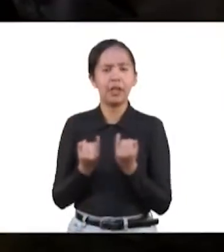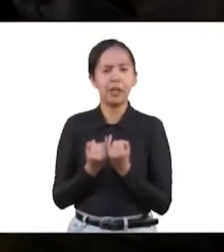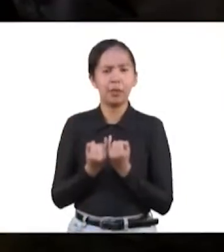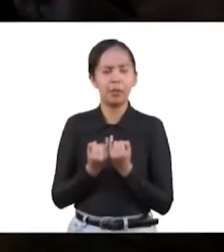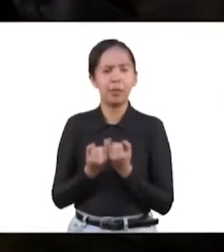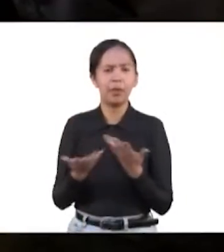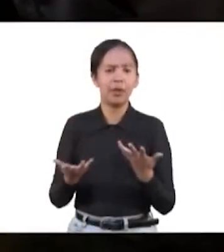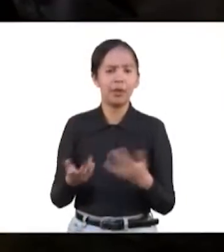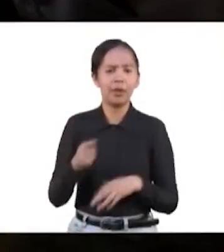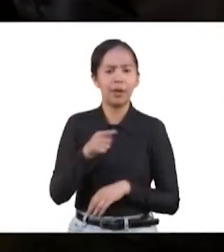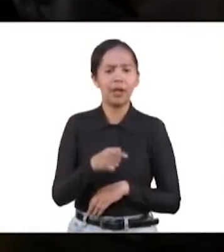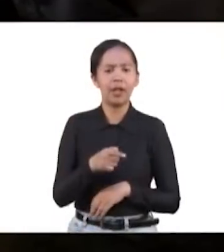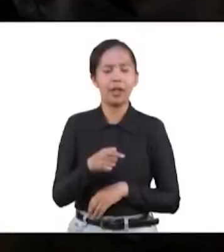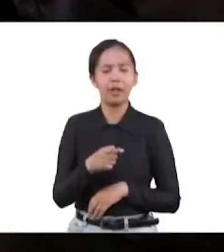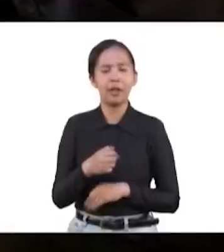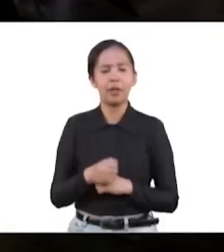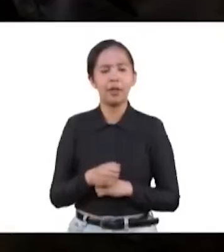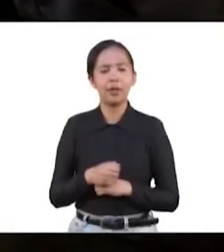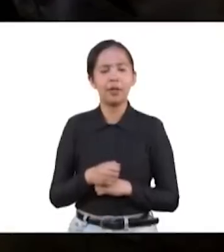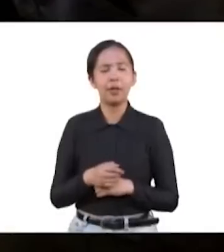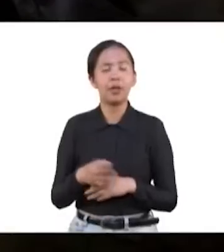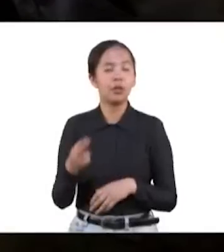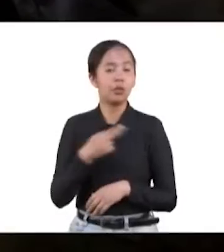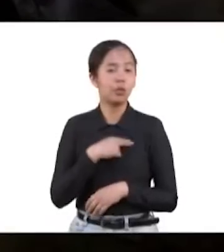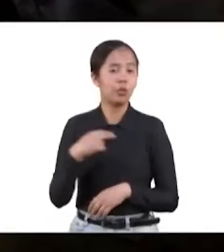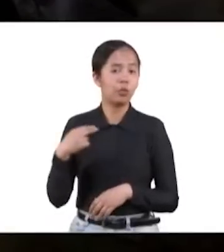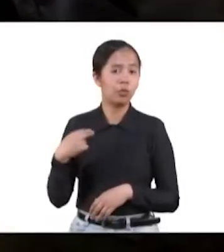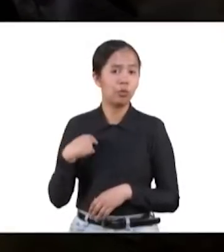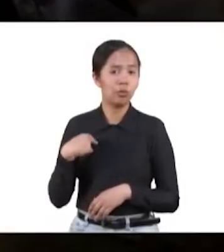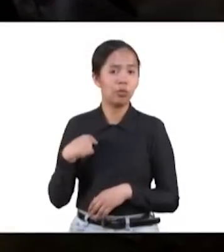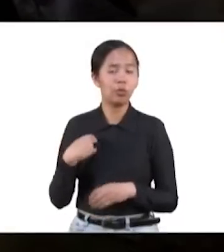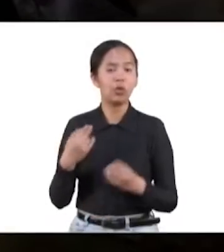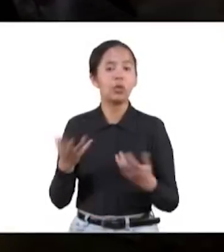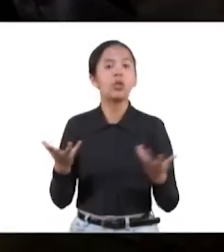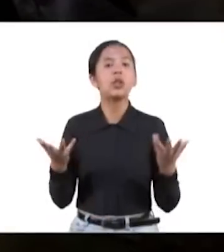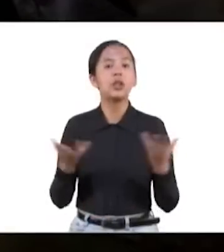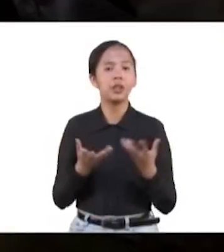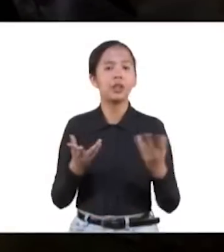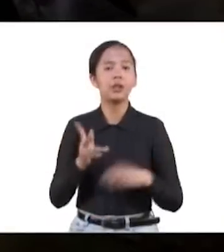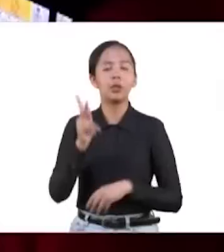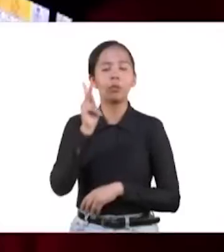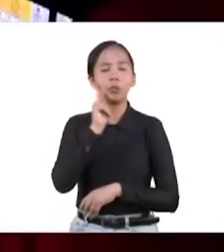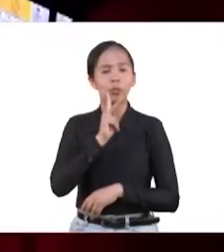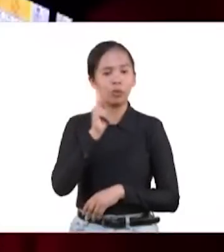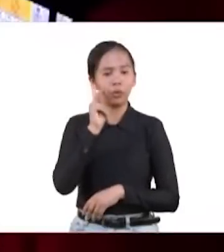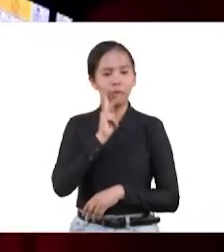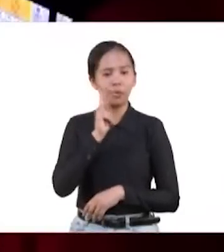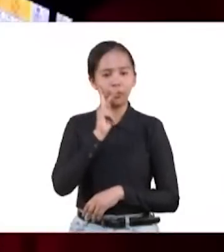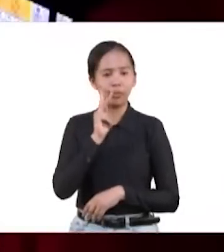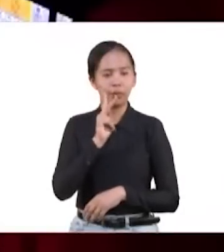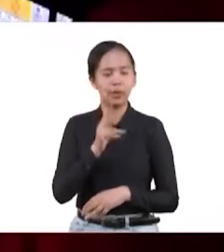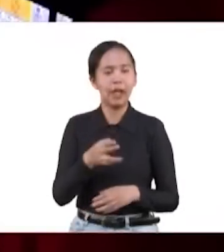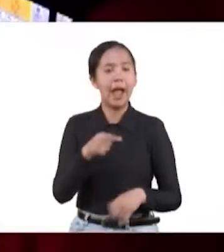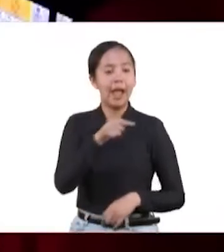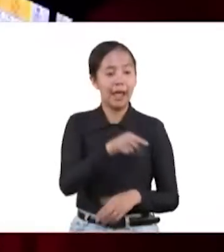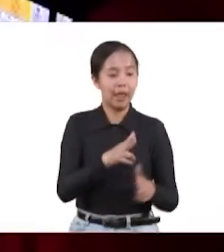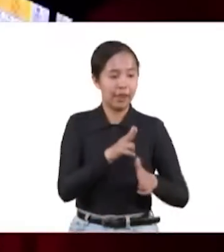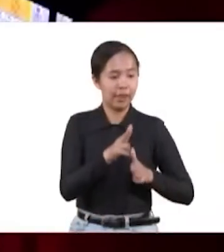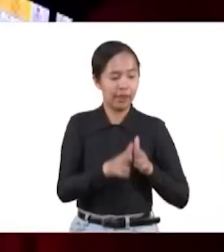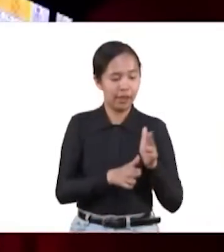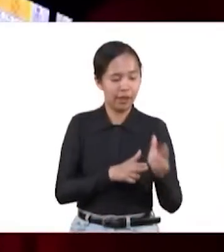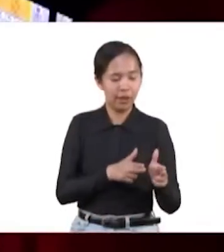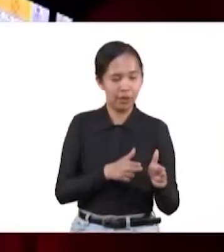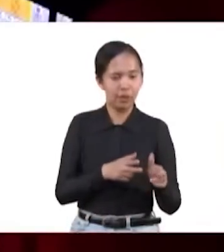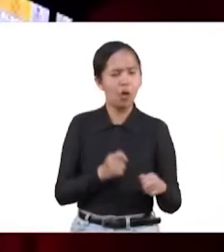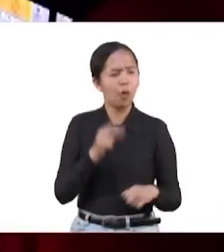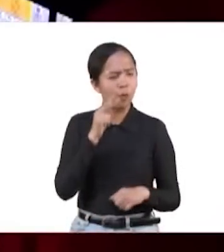Simultáneamente y en paralelo, llevaremos a cabo pruebas de funcionamiento con trenes que incluyen verificación del paso